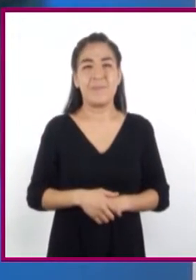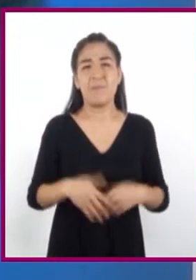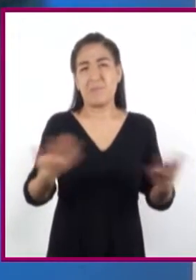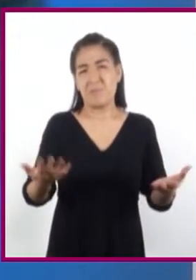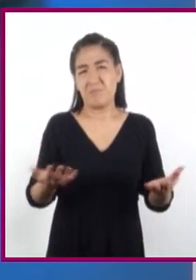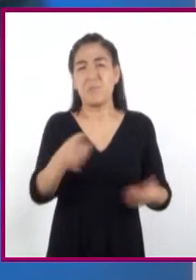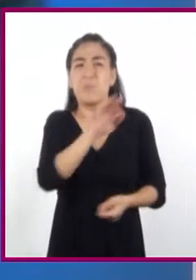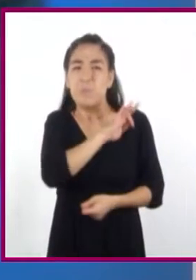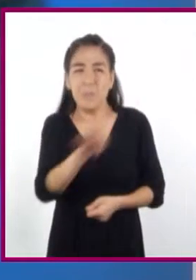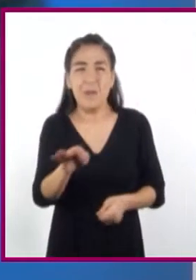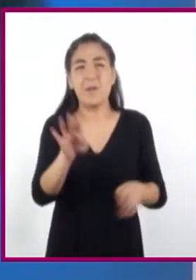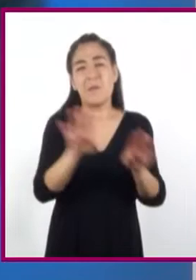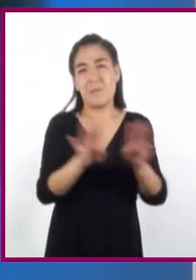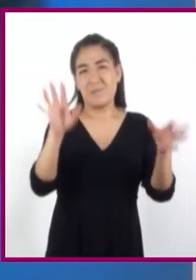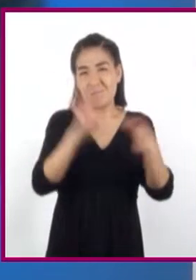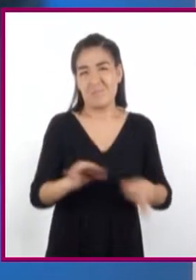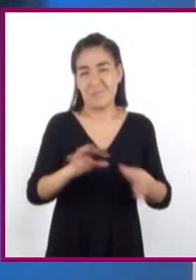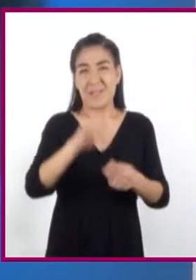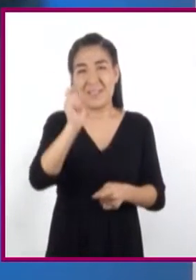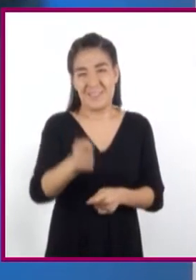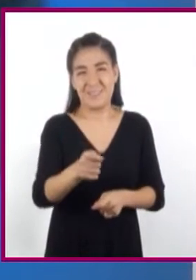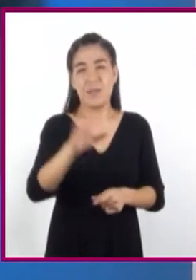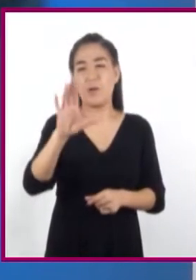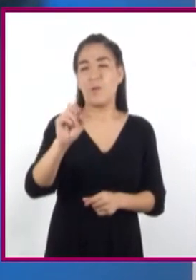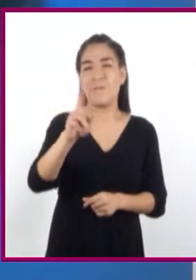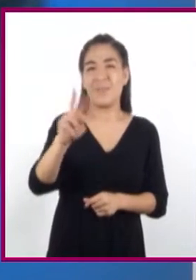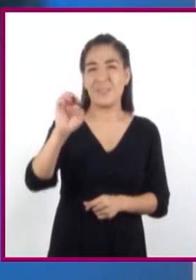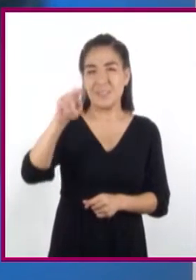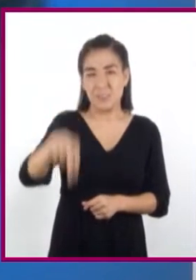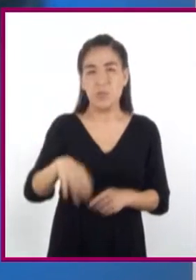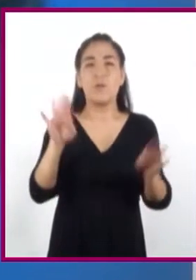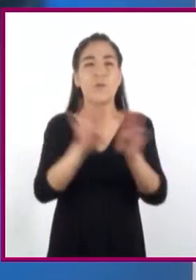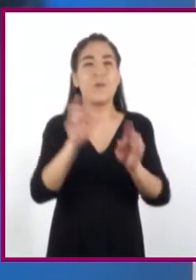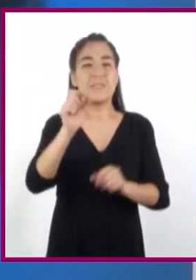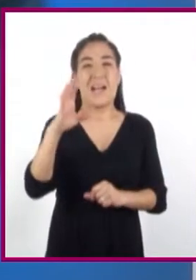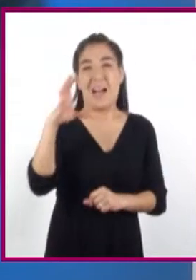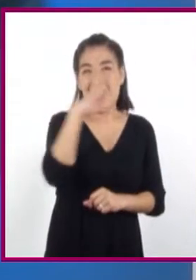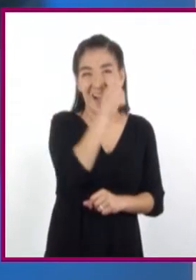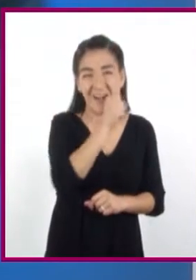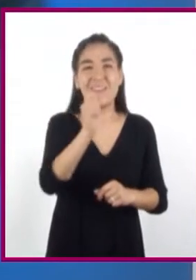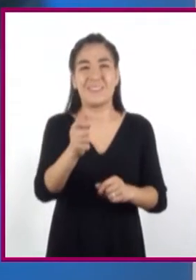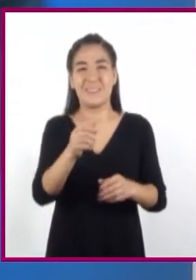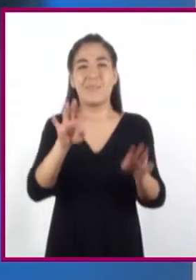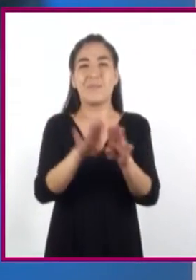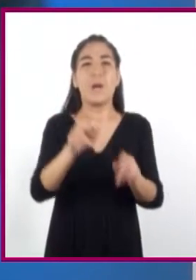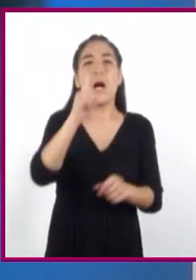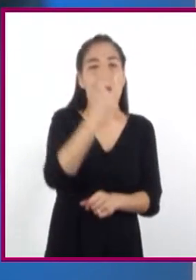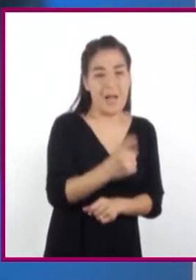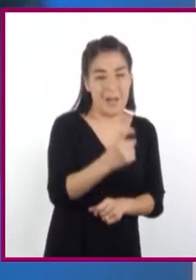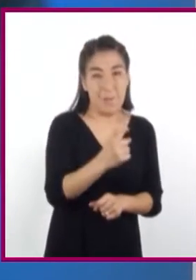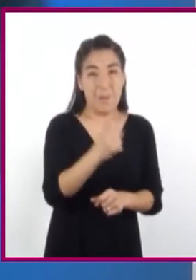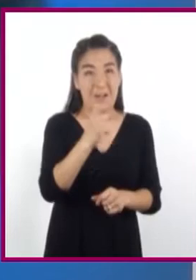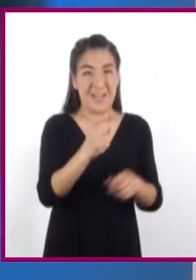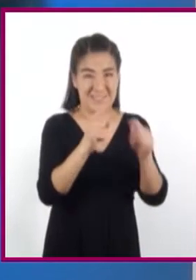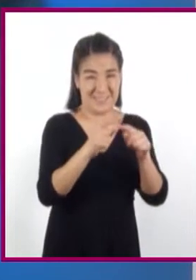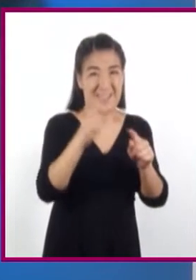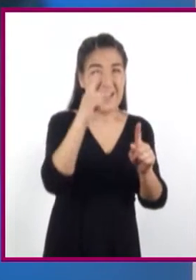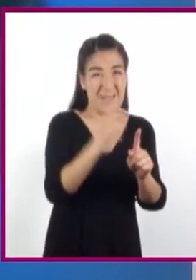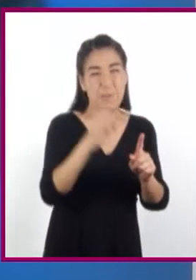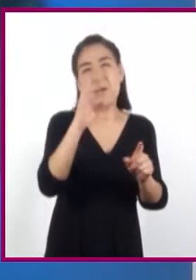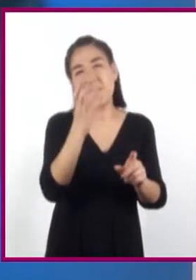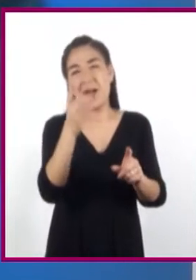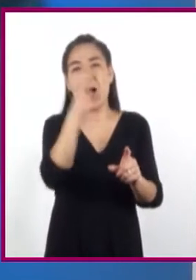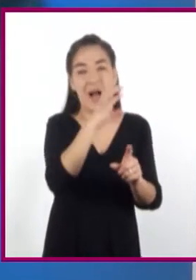Podemos decir entonces que la convección es la transferencia de calor ocasionada por el movimiento de la sustancia caliente que sucede